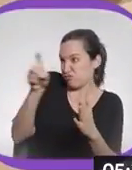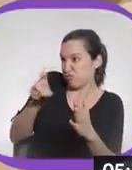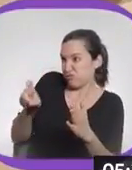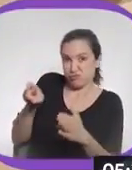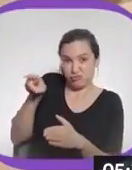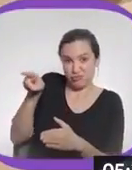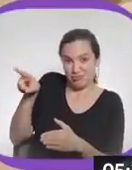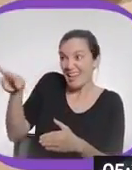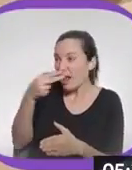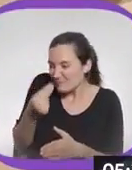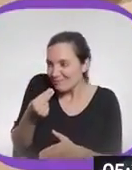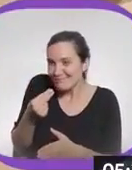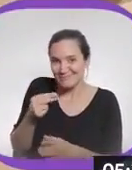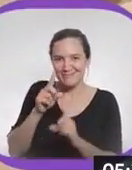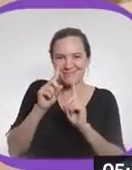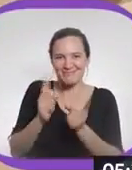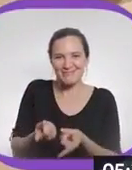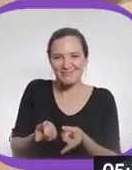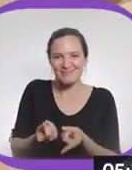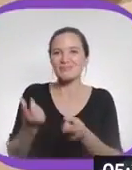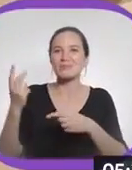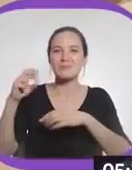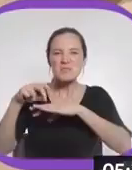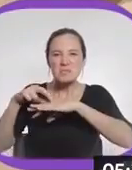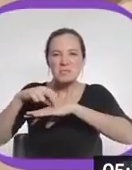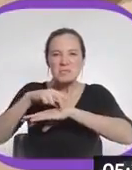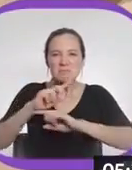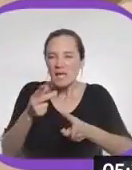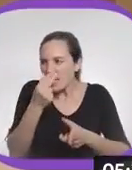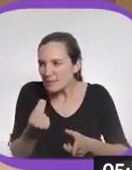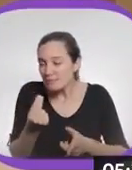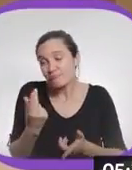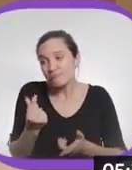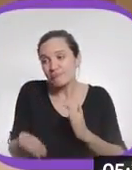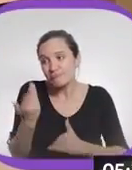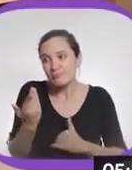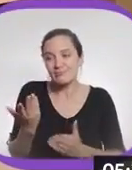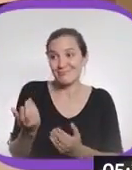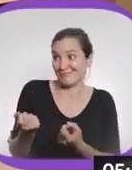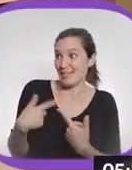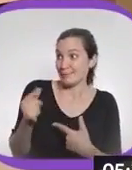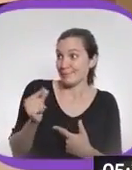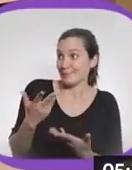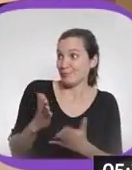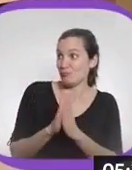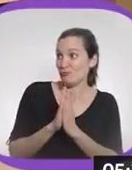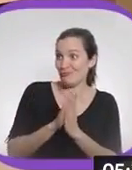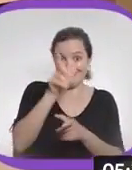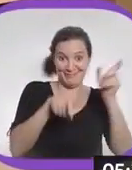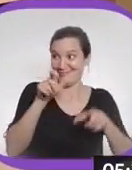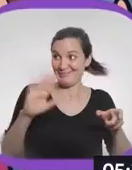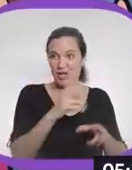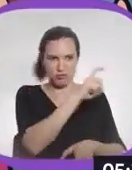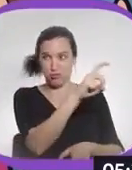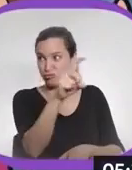Dinkleberg. ¡Es alérgico! También es alérgico a la langosta, pero eso sería mucho más costoso. ¿Me lo prestas para lanzar polvo para pulgas sobre toda la gente perro